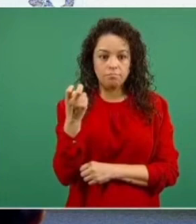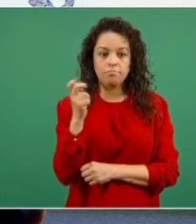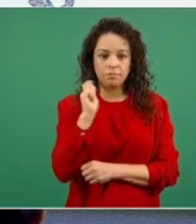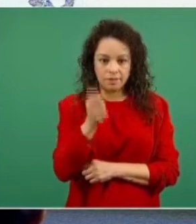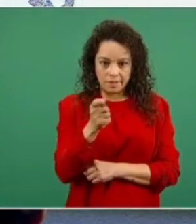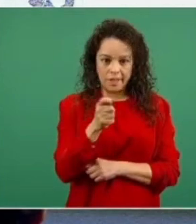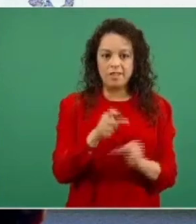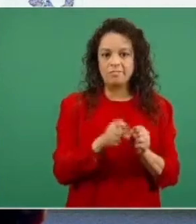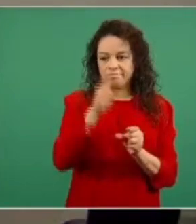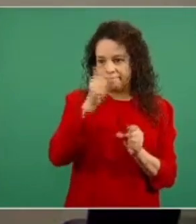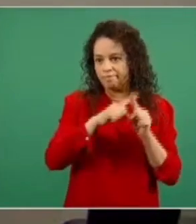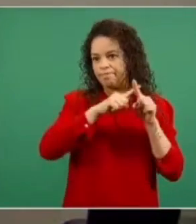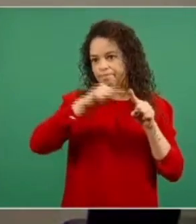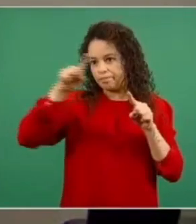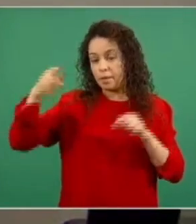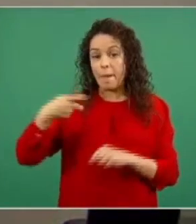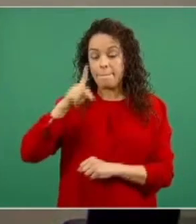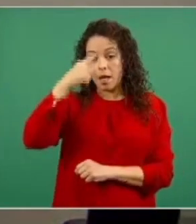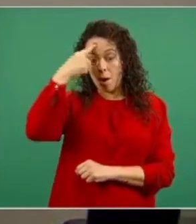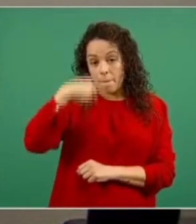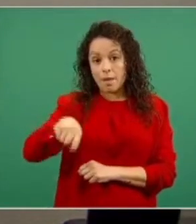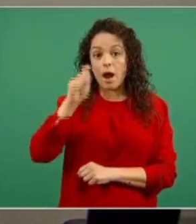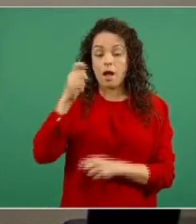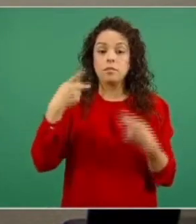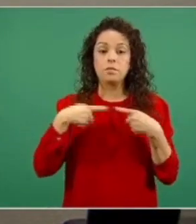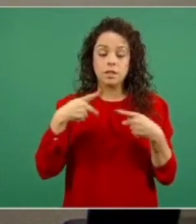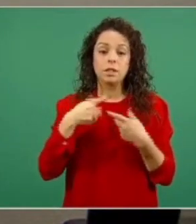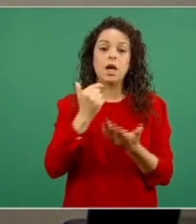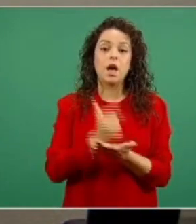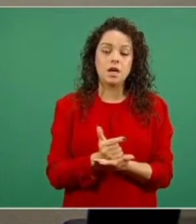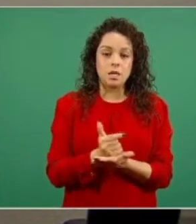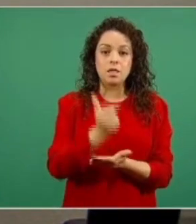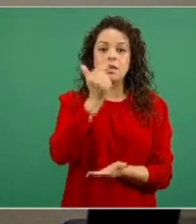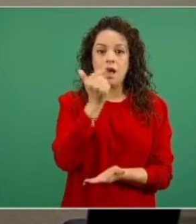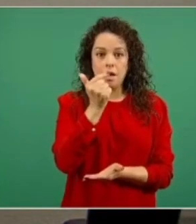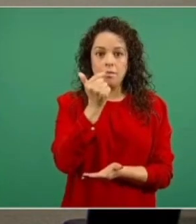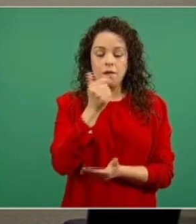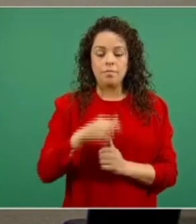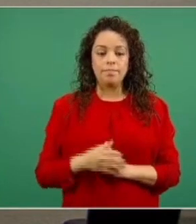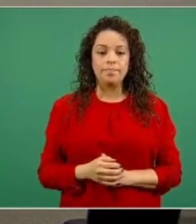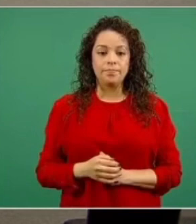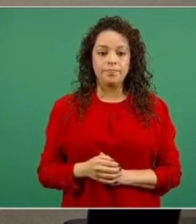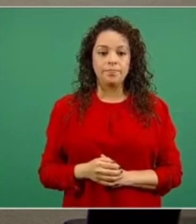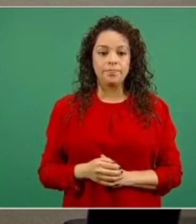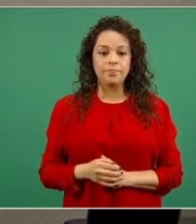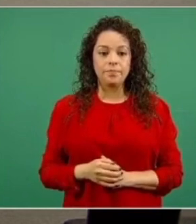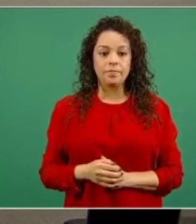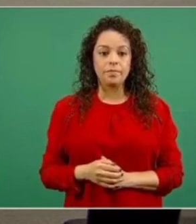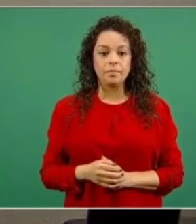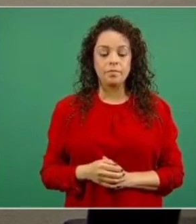estadístico, pero para camas, para pacientes críticos. Son camas que están